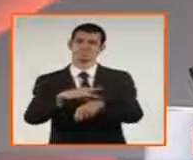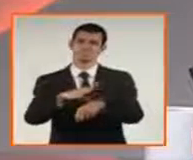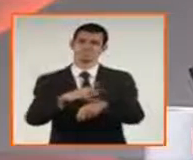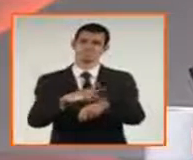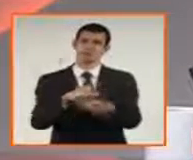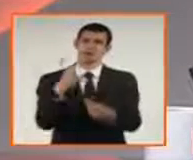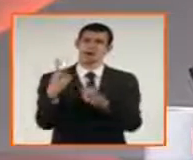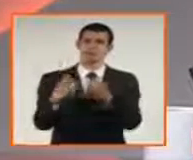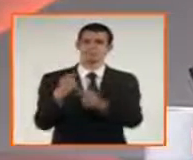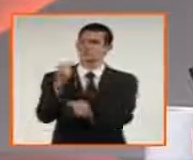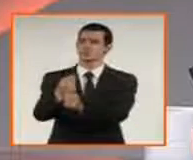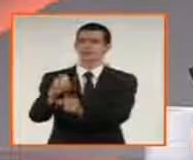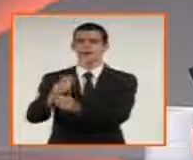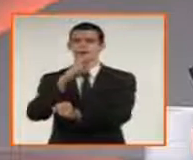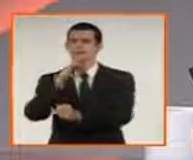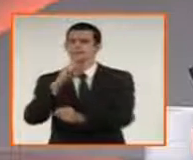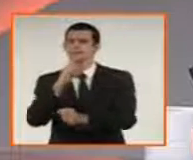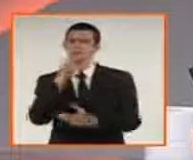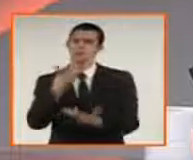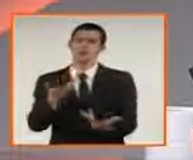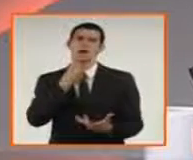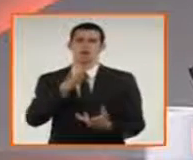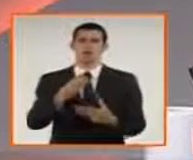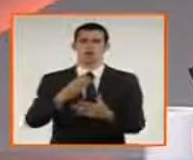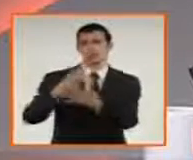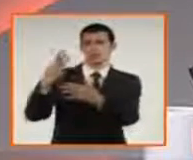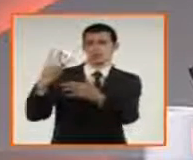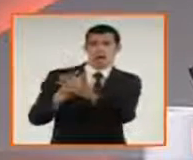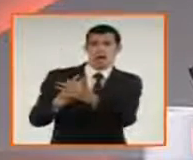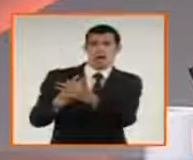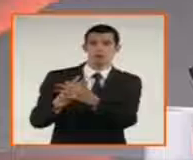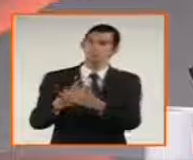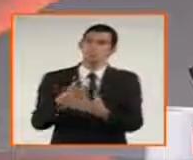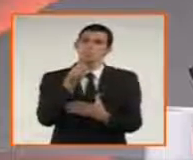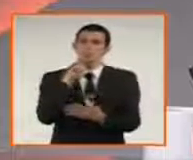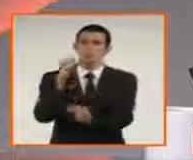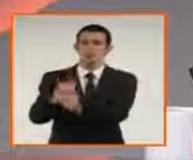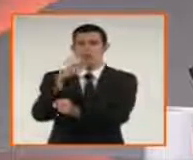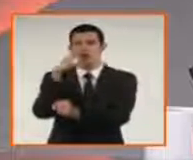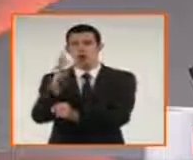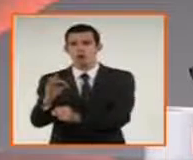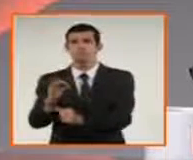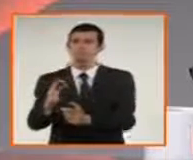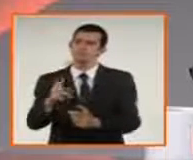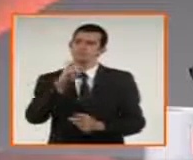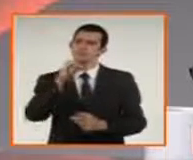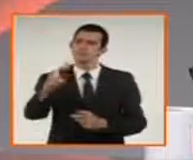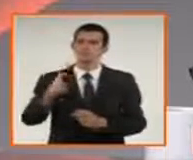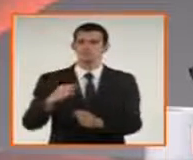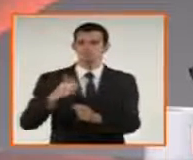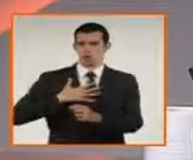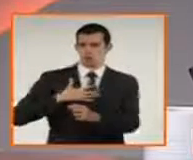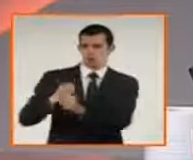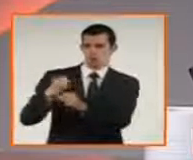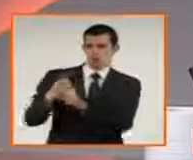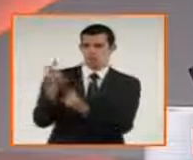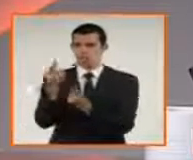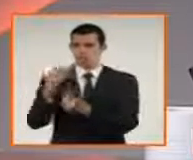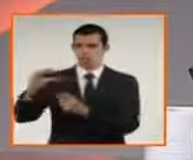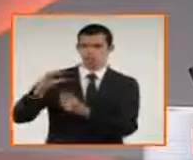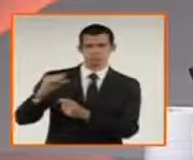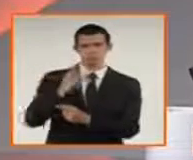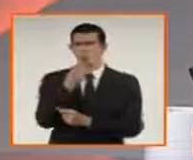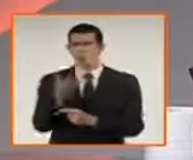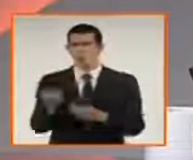determinada discapacidad, por ejemplo, que le impida también obtener esos recursos económicos, y en tercer lugar por estar vinculado a un centro